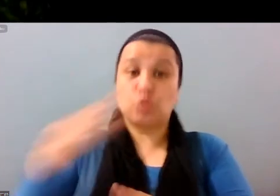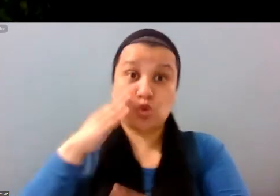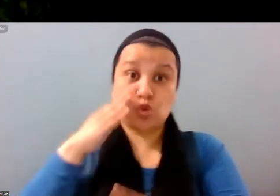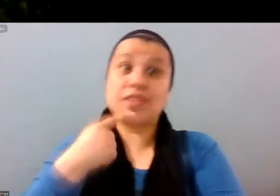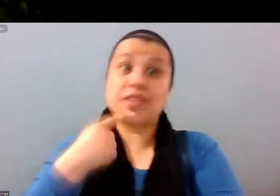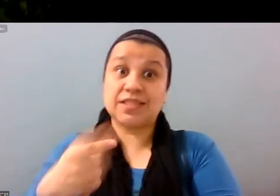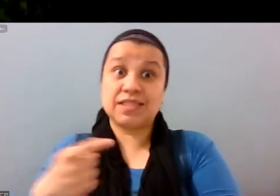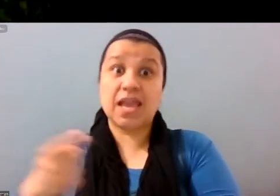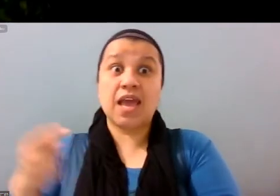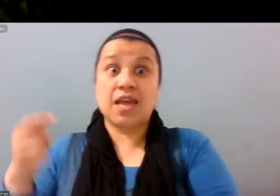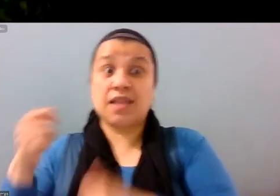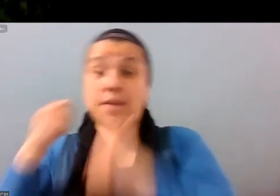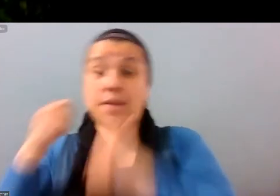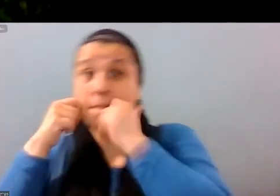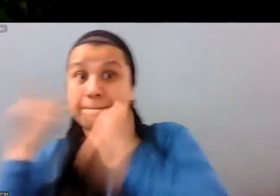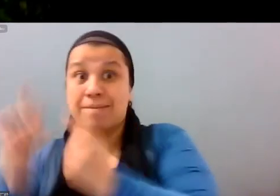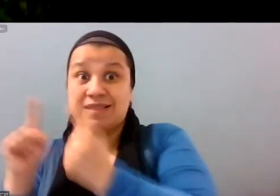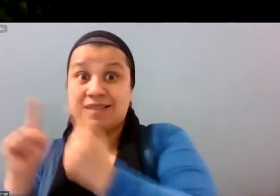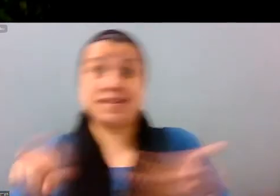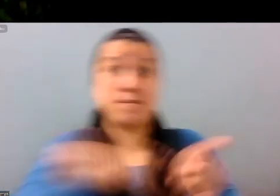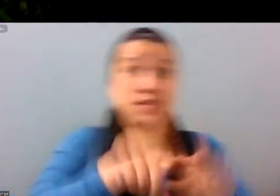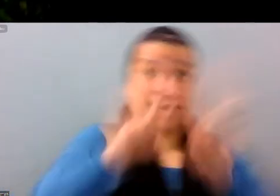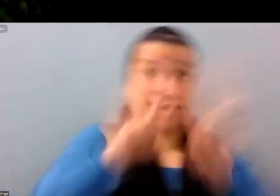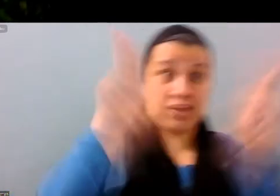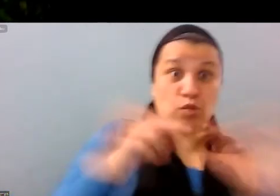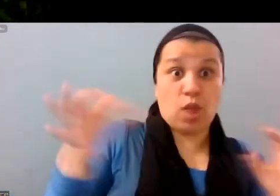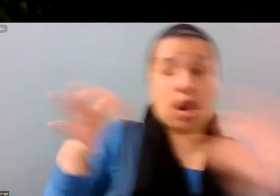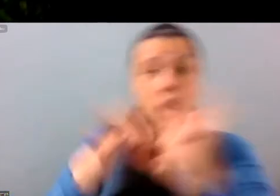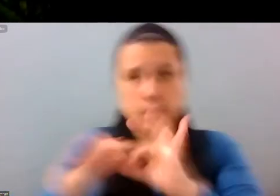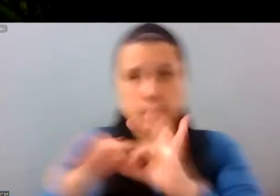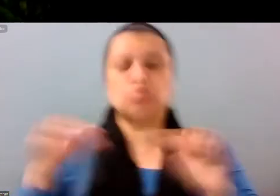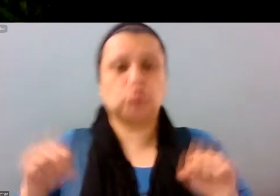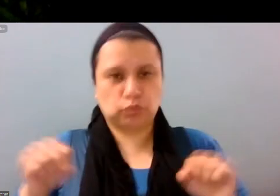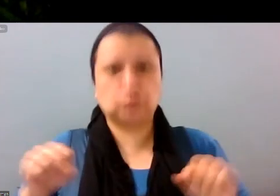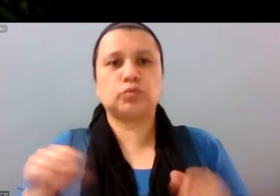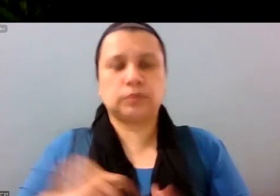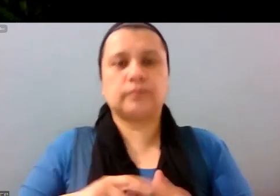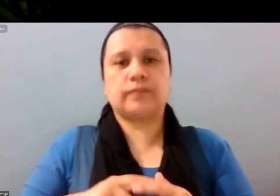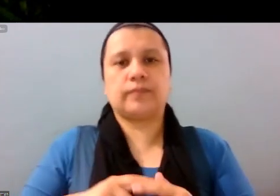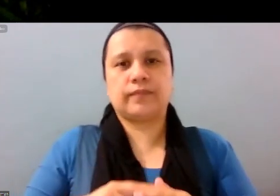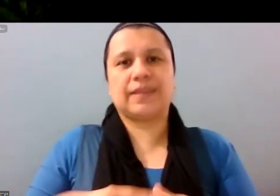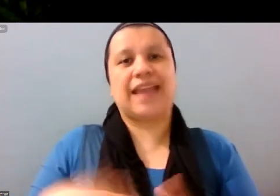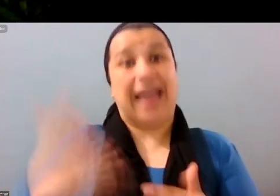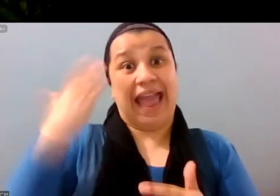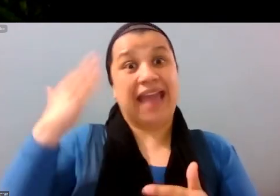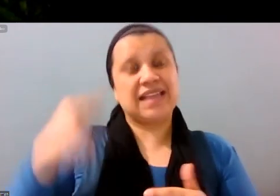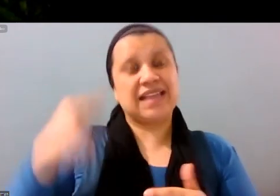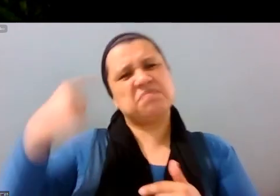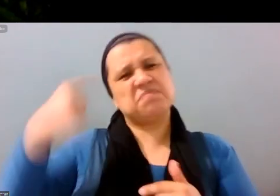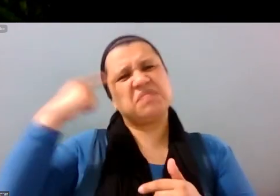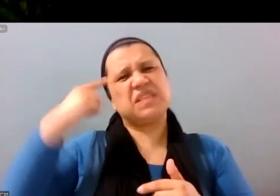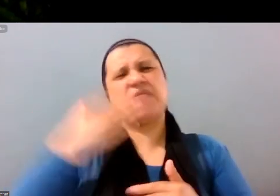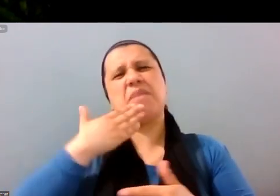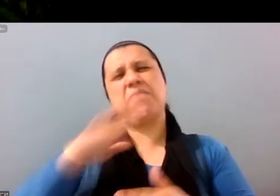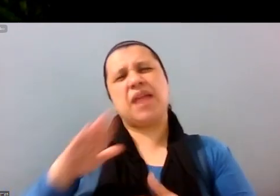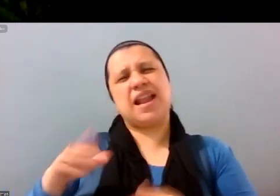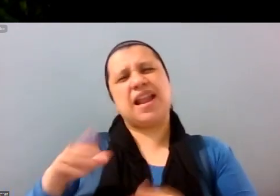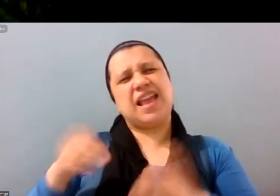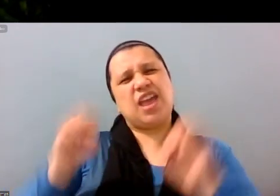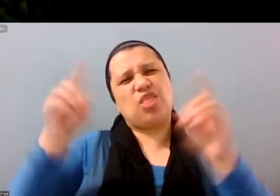pero también ya conocimos lo que por muchos años fue subestimada la educación a distancia y fuimos la